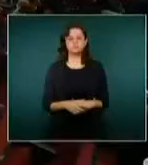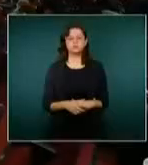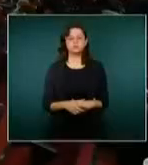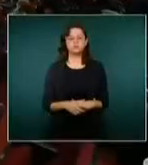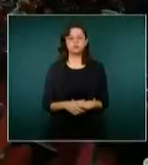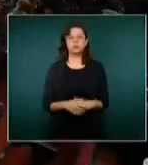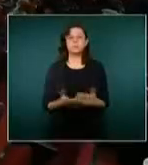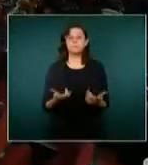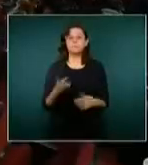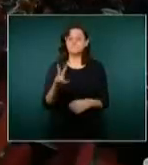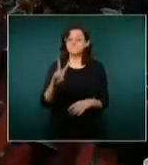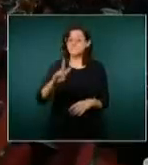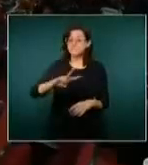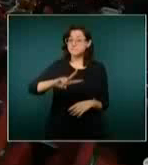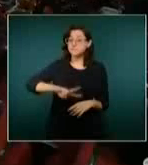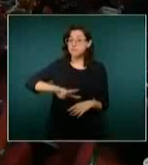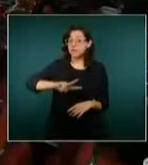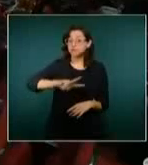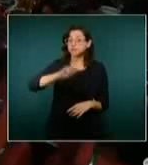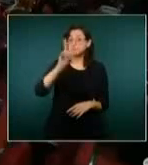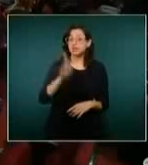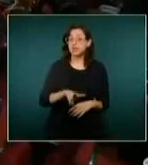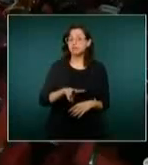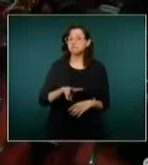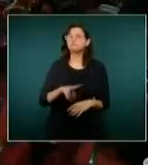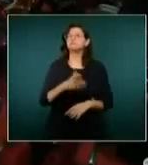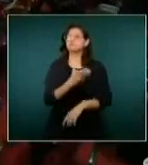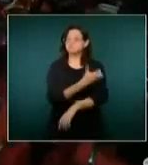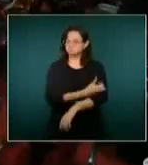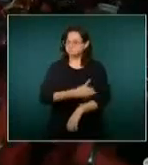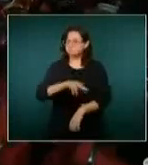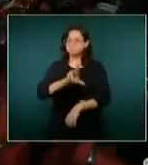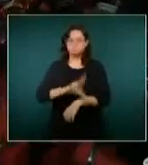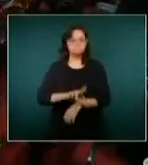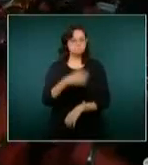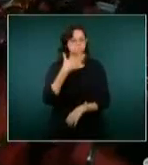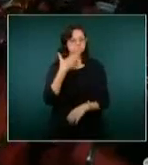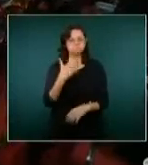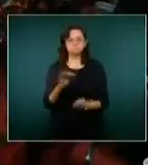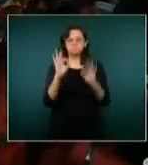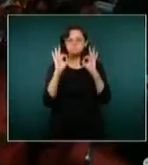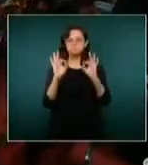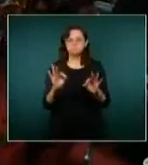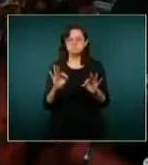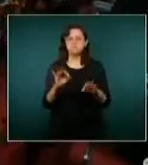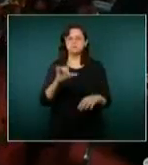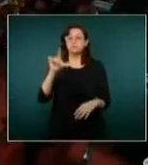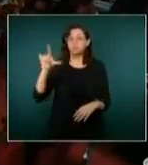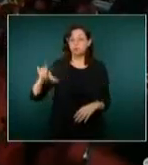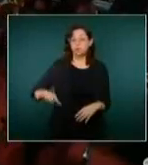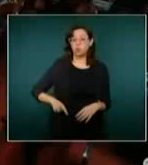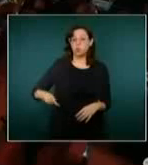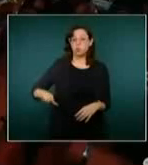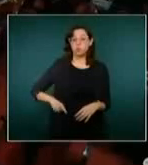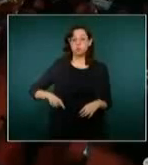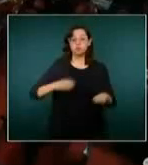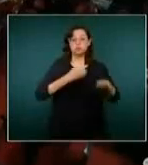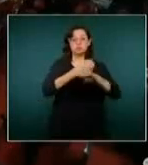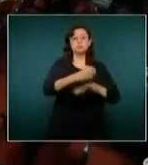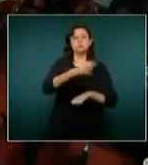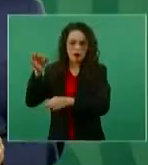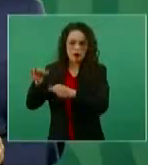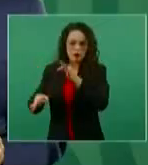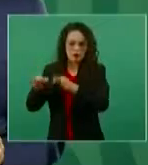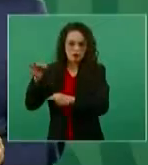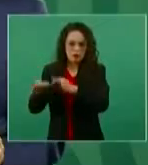pero mientras está ayudando a su hijita, pues, a arreglarse como la novia, sigue con las cosas de hija. Es que podemos cancelar la boda. Si quieres, la podemos cancelar, hija.